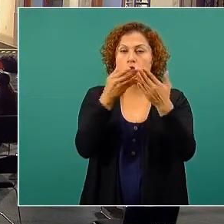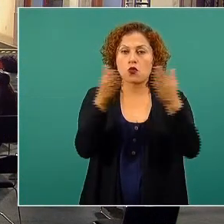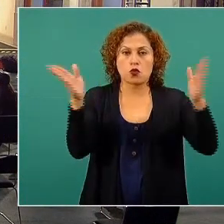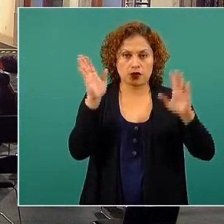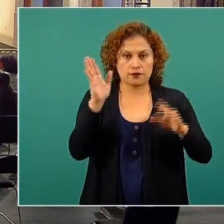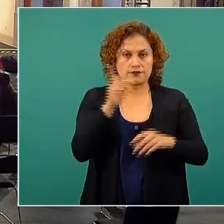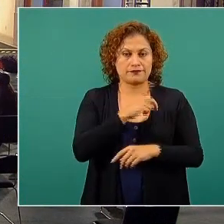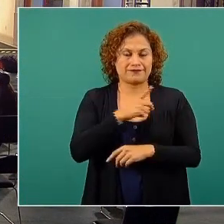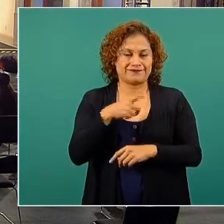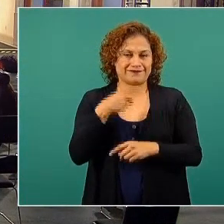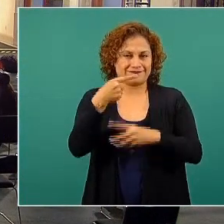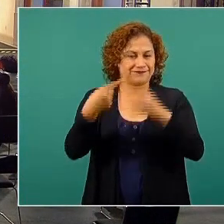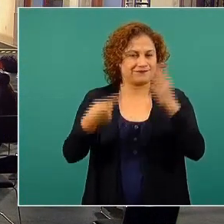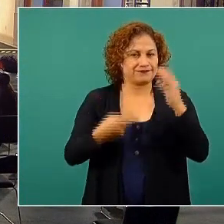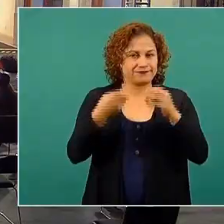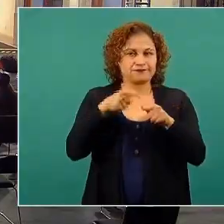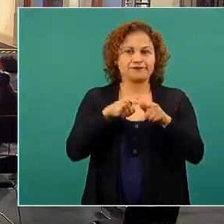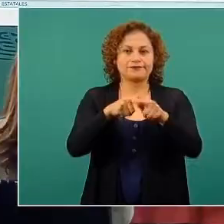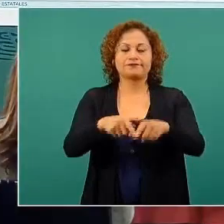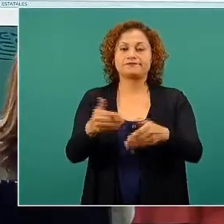La siguiente, por favor.